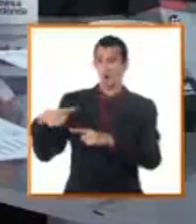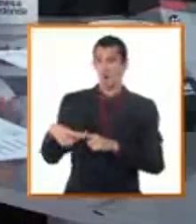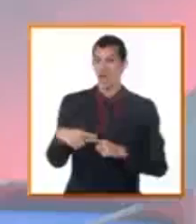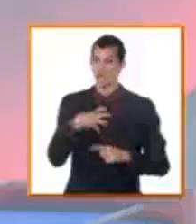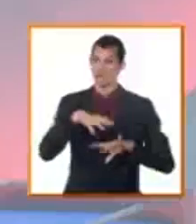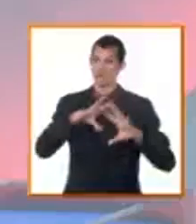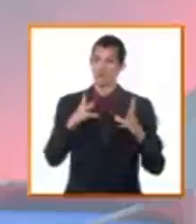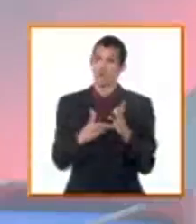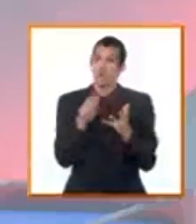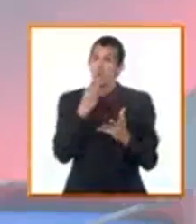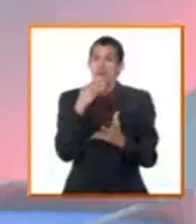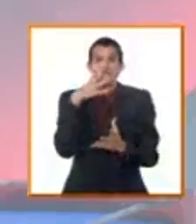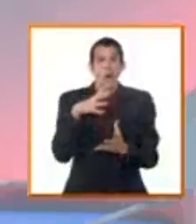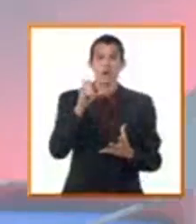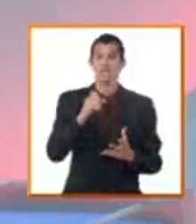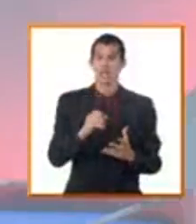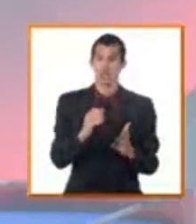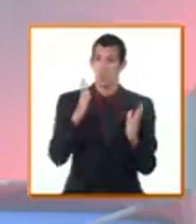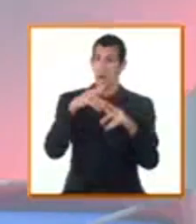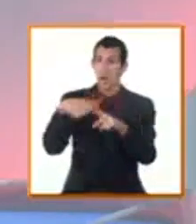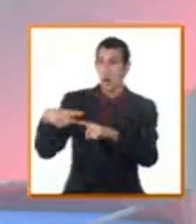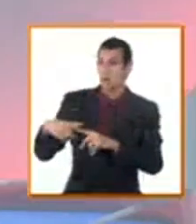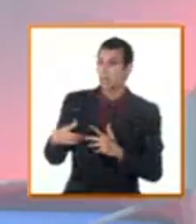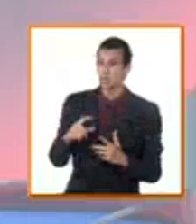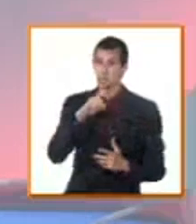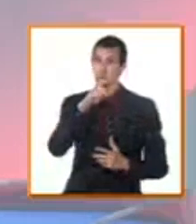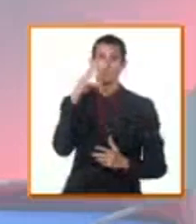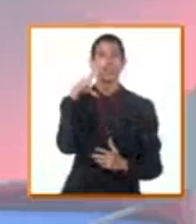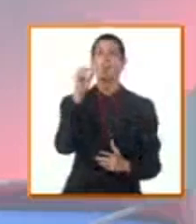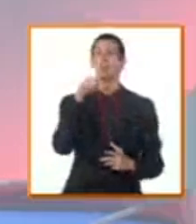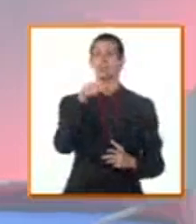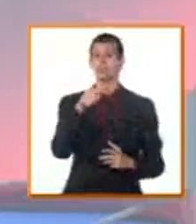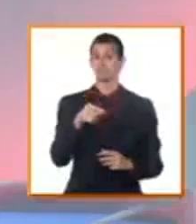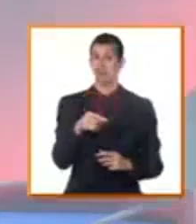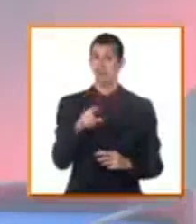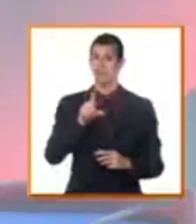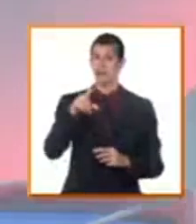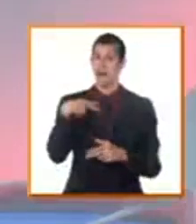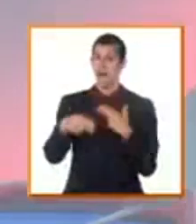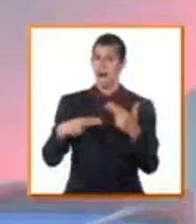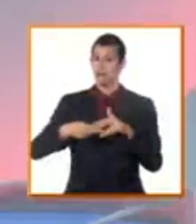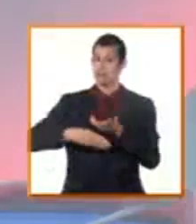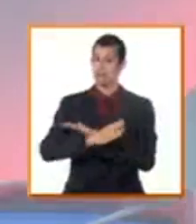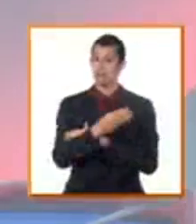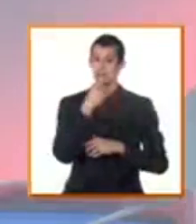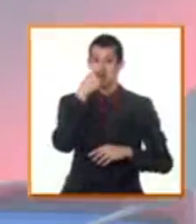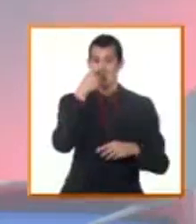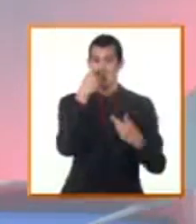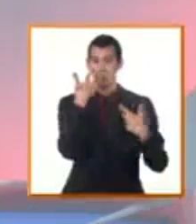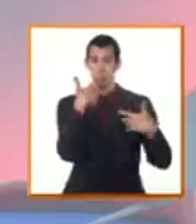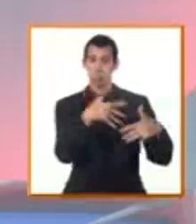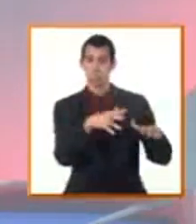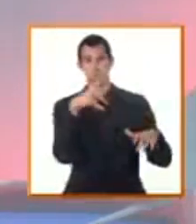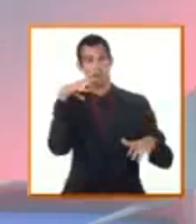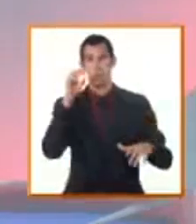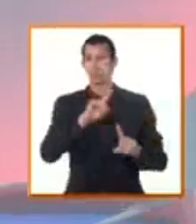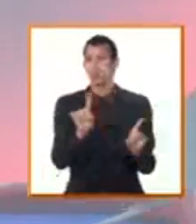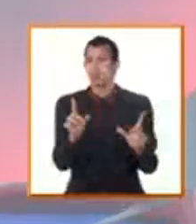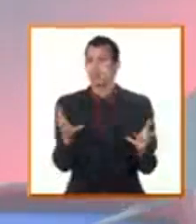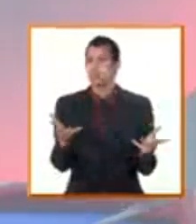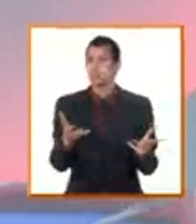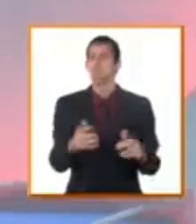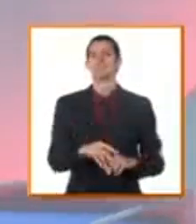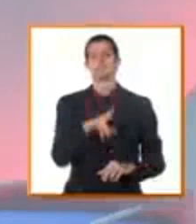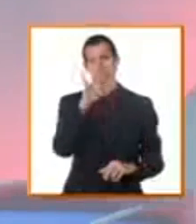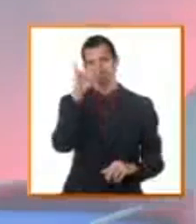del desarrollo de la modernización tecnológica, y decir que, bueno, hoy podemos, contamos en todos los puntos de fronteras principales con el equipamiento necesario